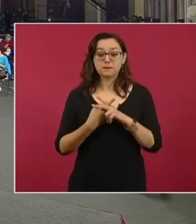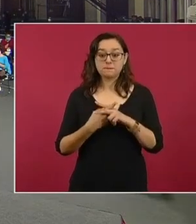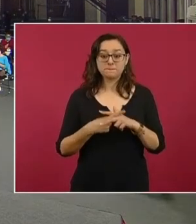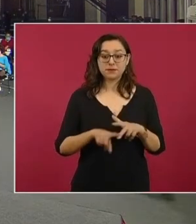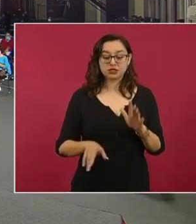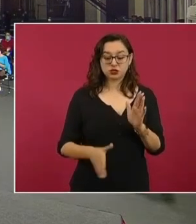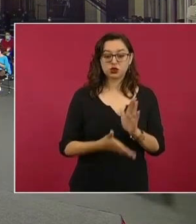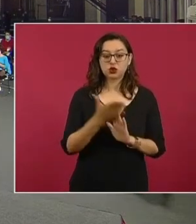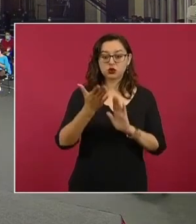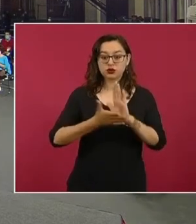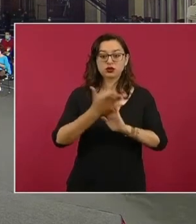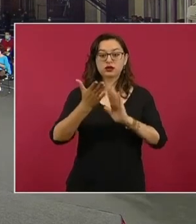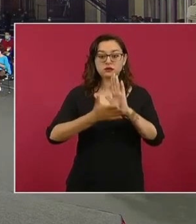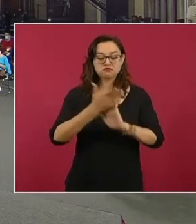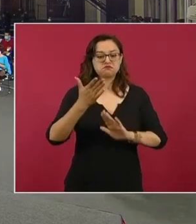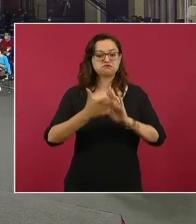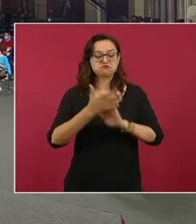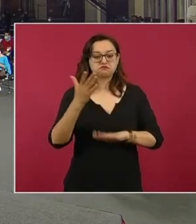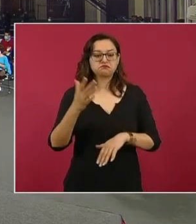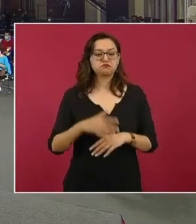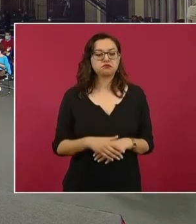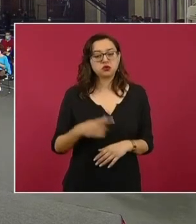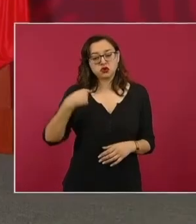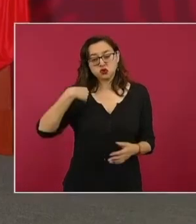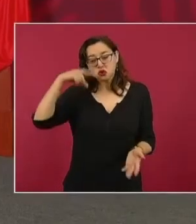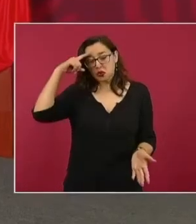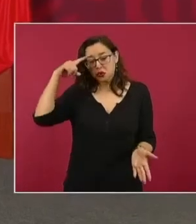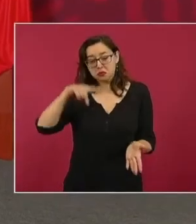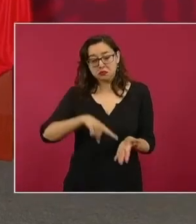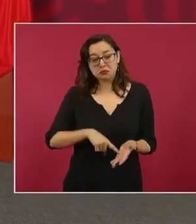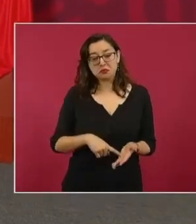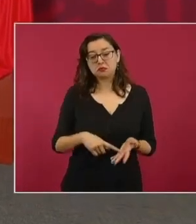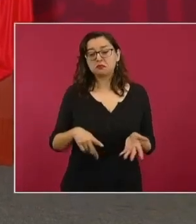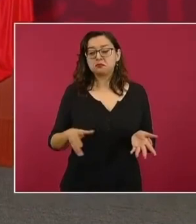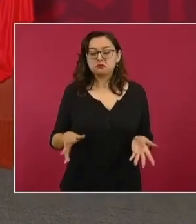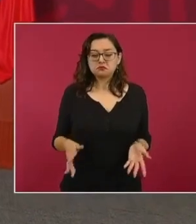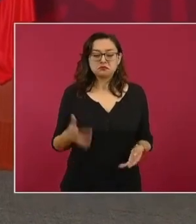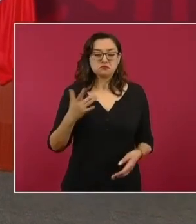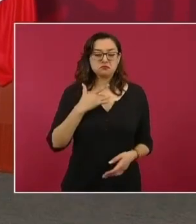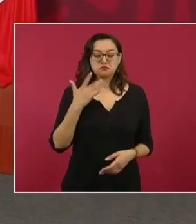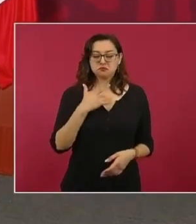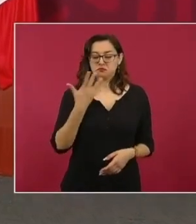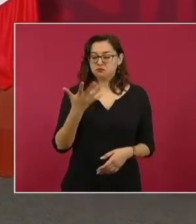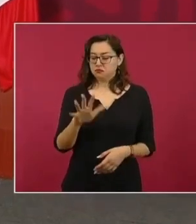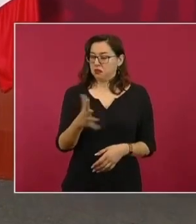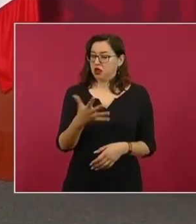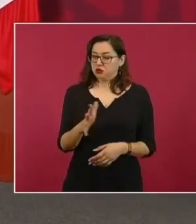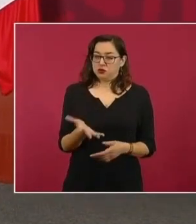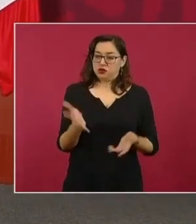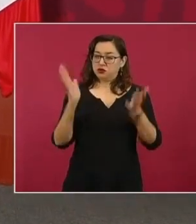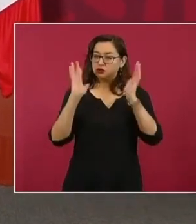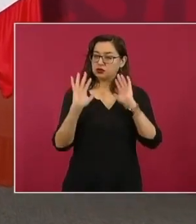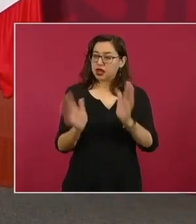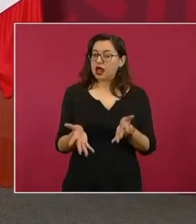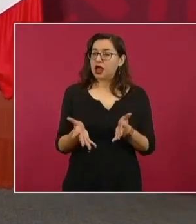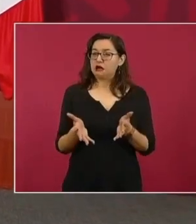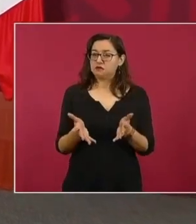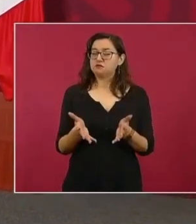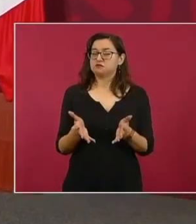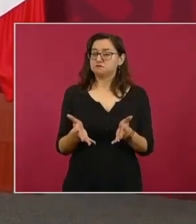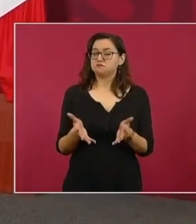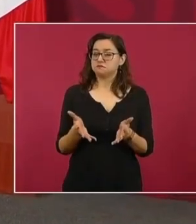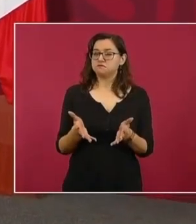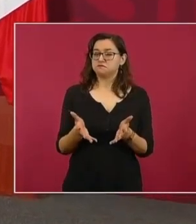en el terraplén. Yo creo que debemos de llevar ya como